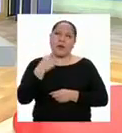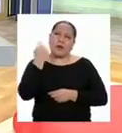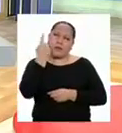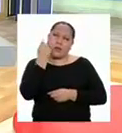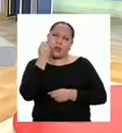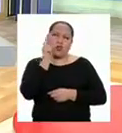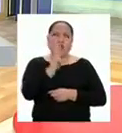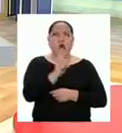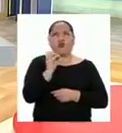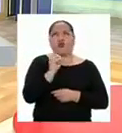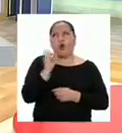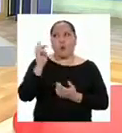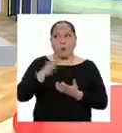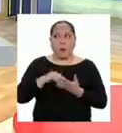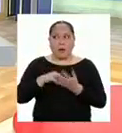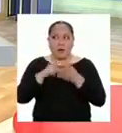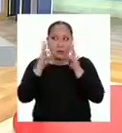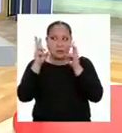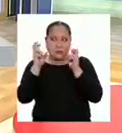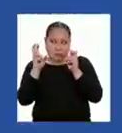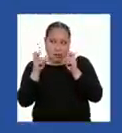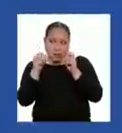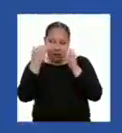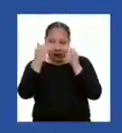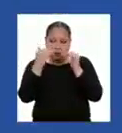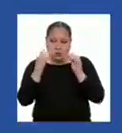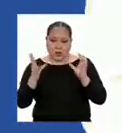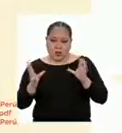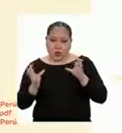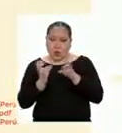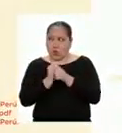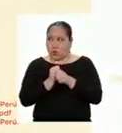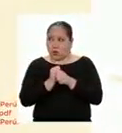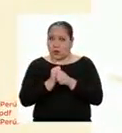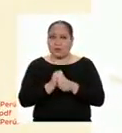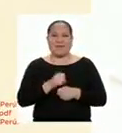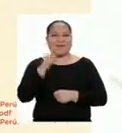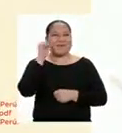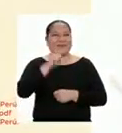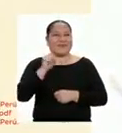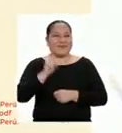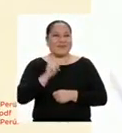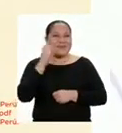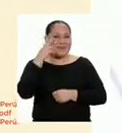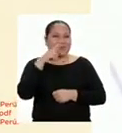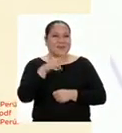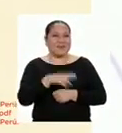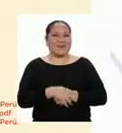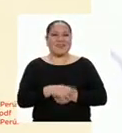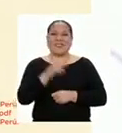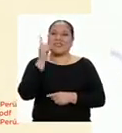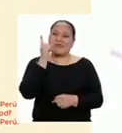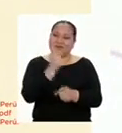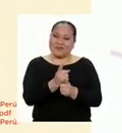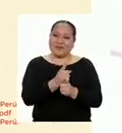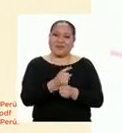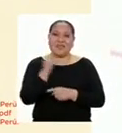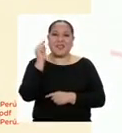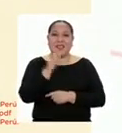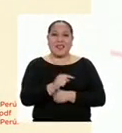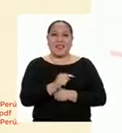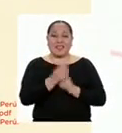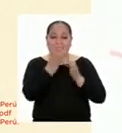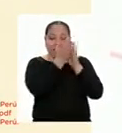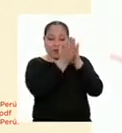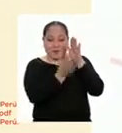que tratan un tema en común y son agrupados entonces. Eres muy observadora. Efectivamente, en el